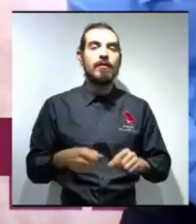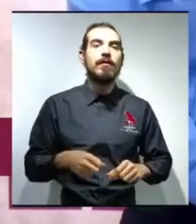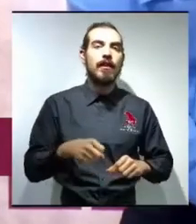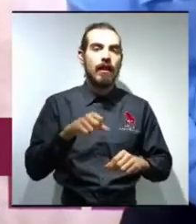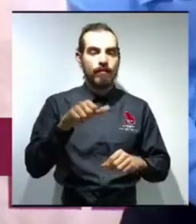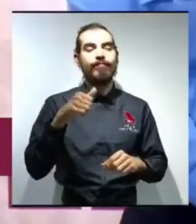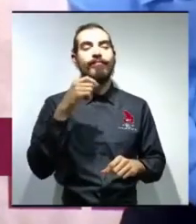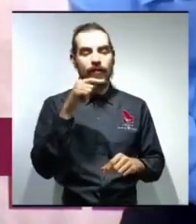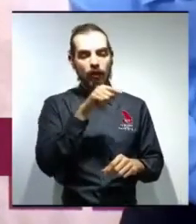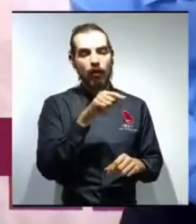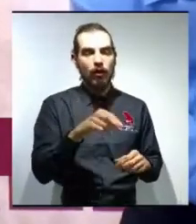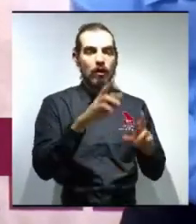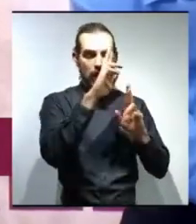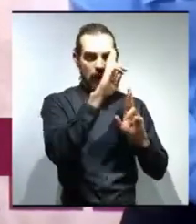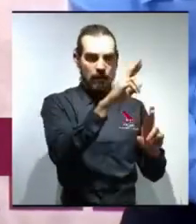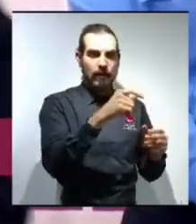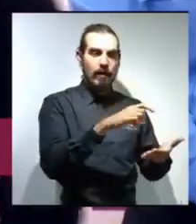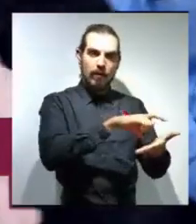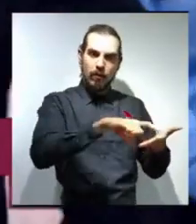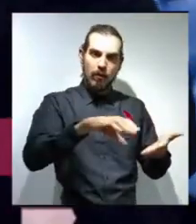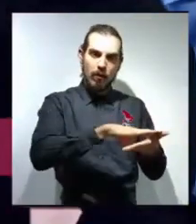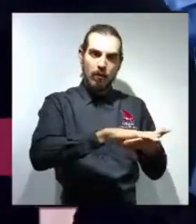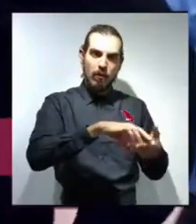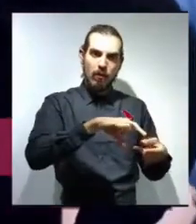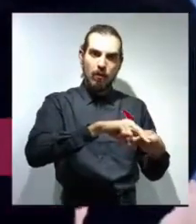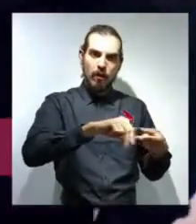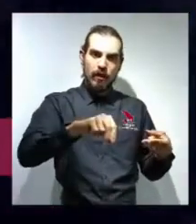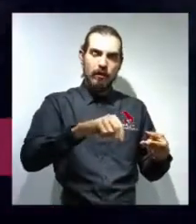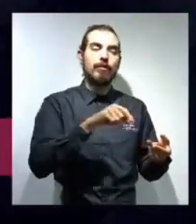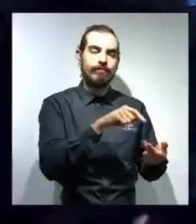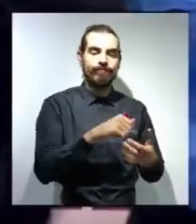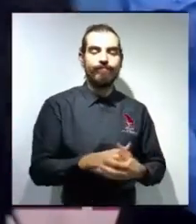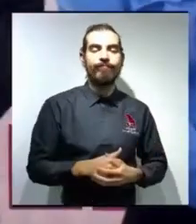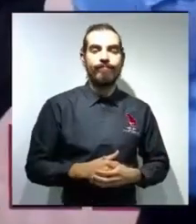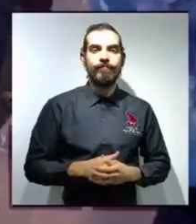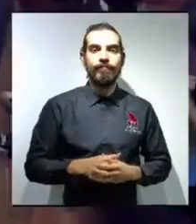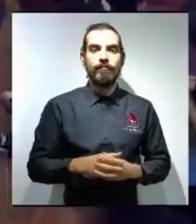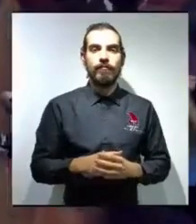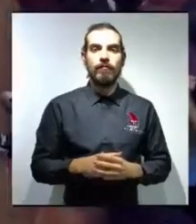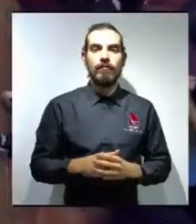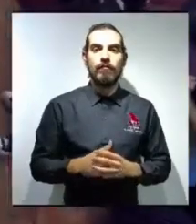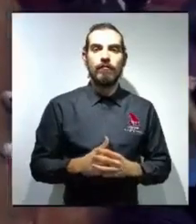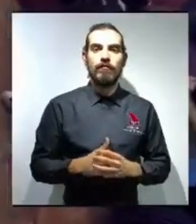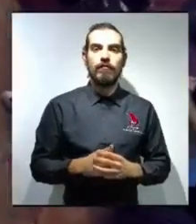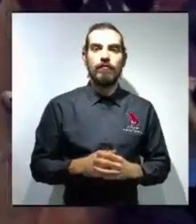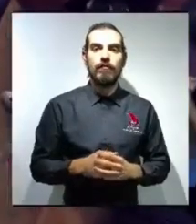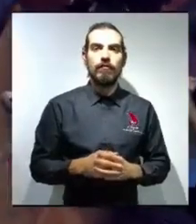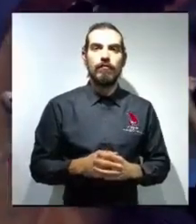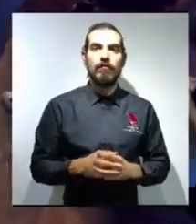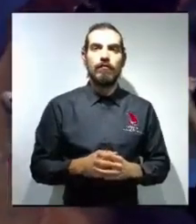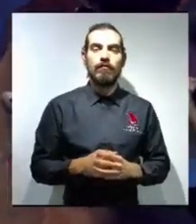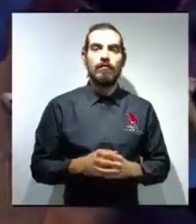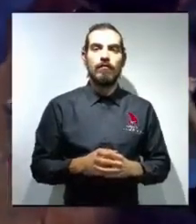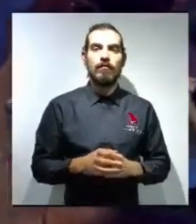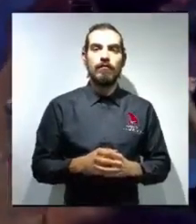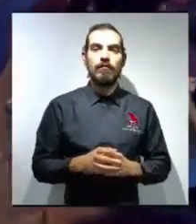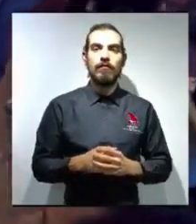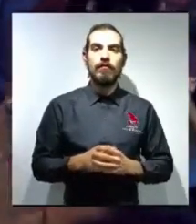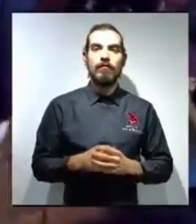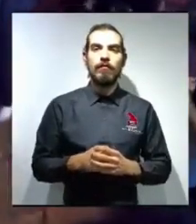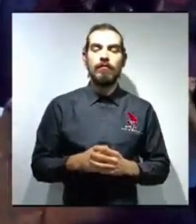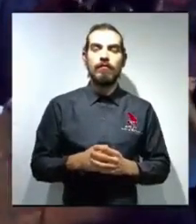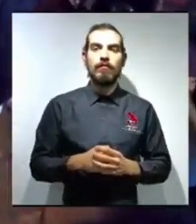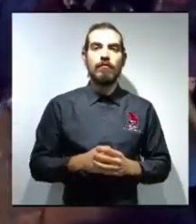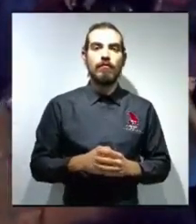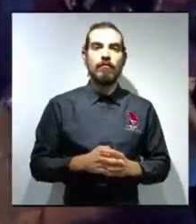lugares para que no se quedaran ahí. Tenemos aquí atrás. Sí, buenos días. Yo quisiera